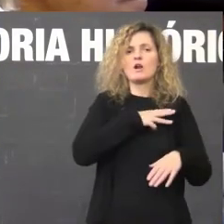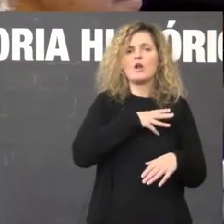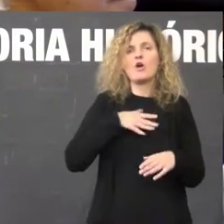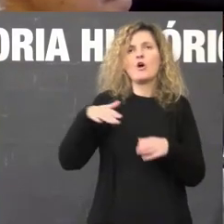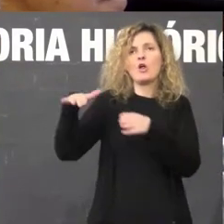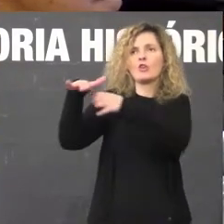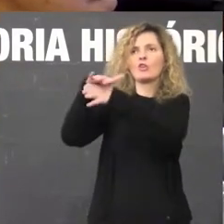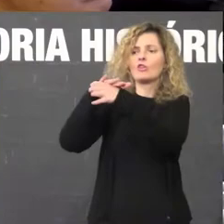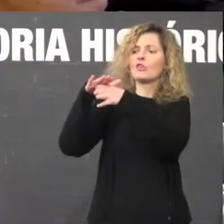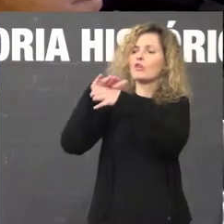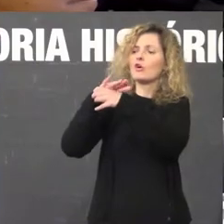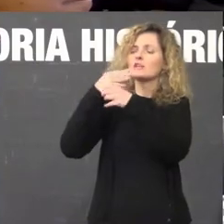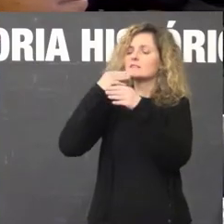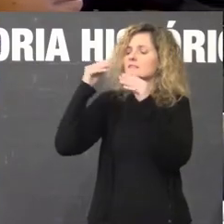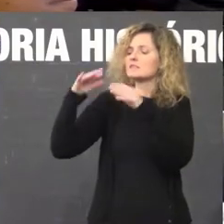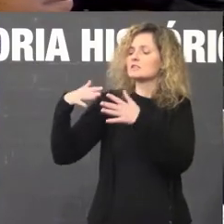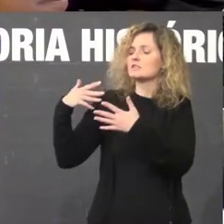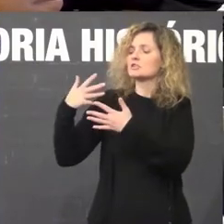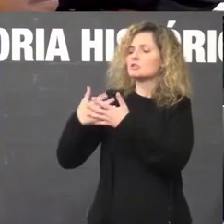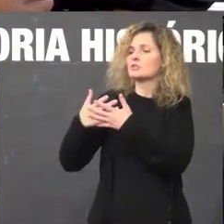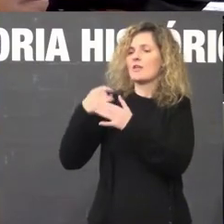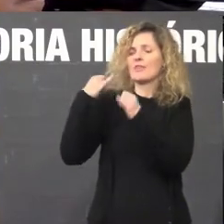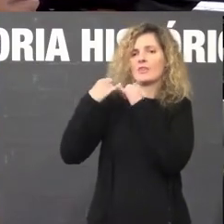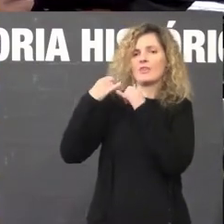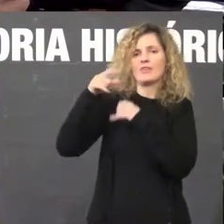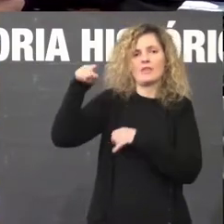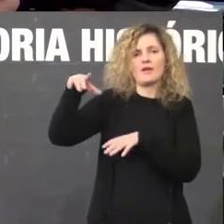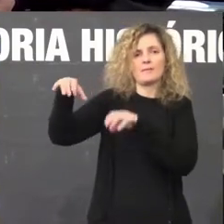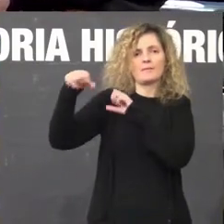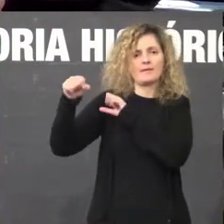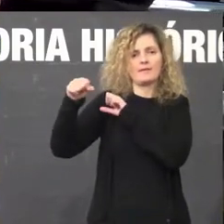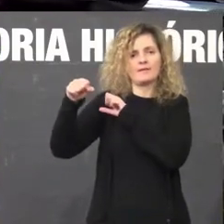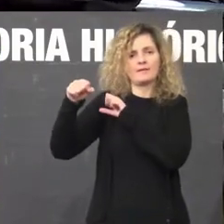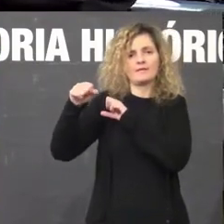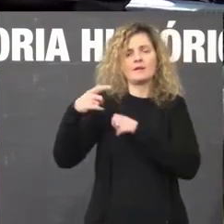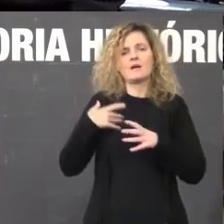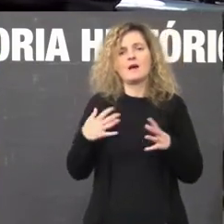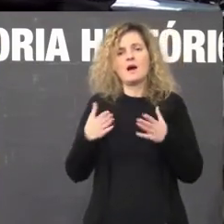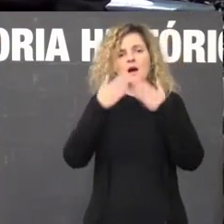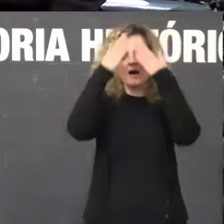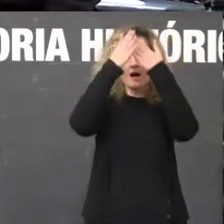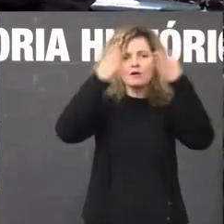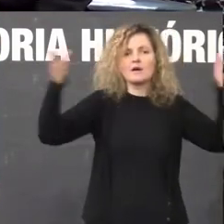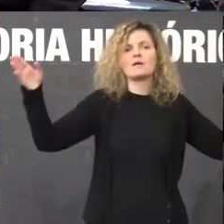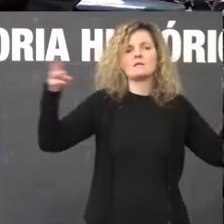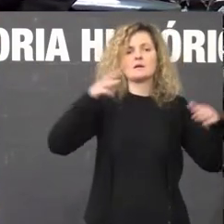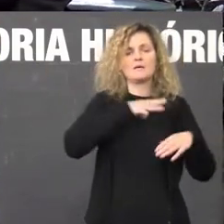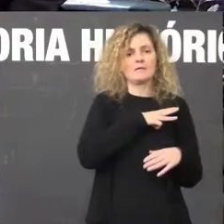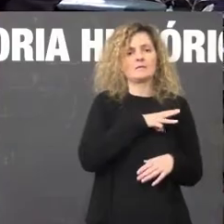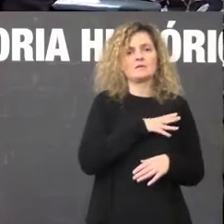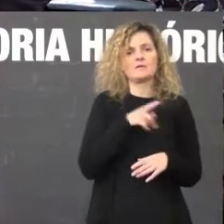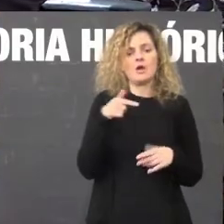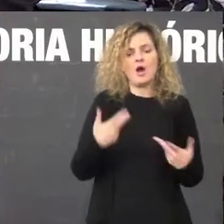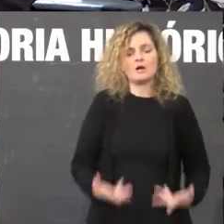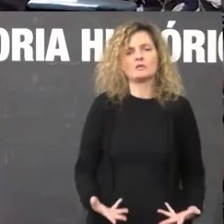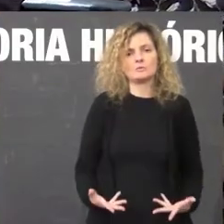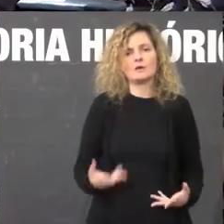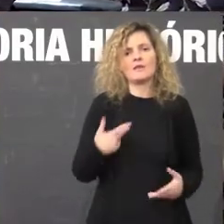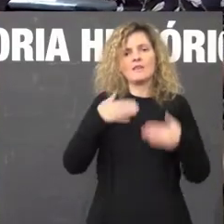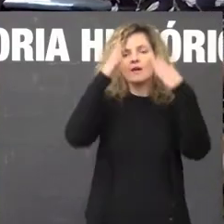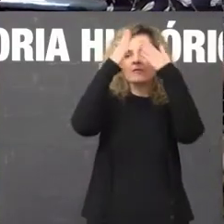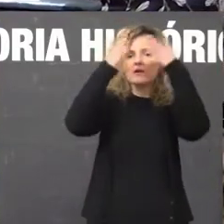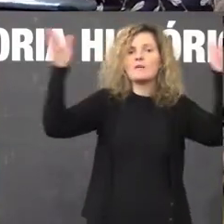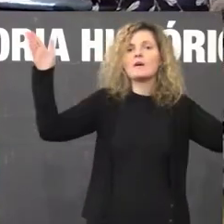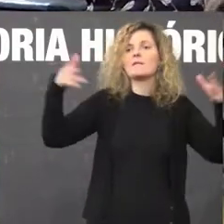lugar que históricamente lle debe pertenecer. Hai que abrirse, os masóns temos esa idea hoxe, de que hai que